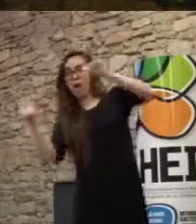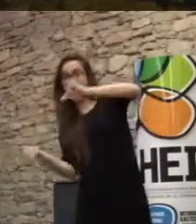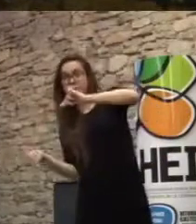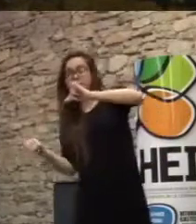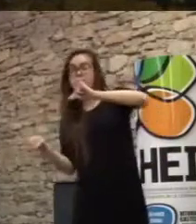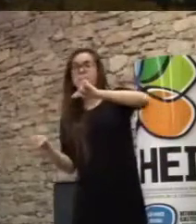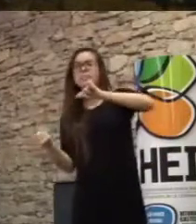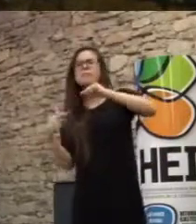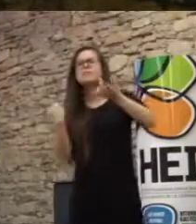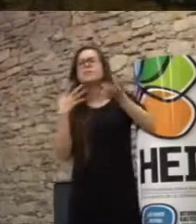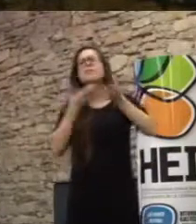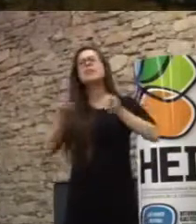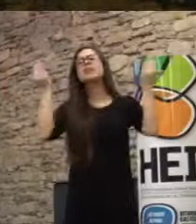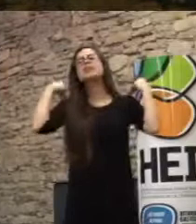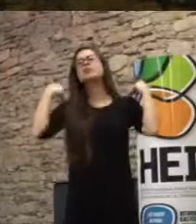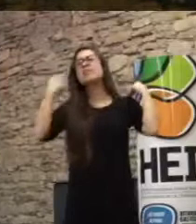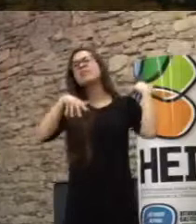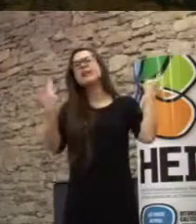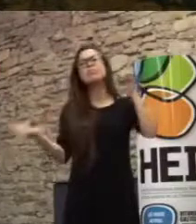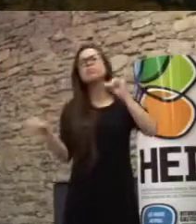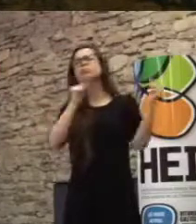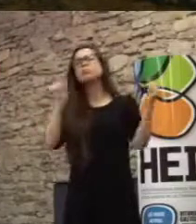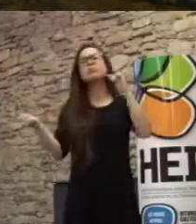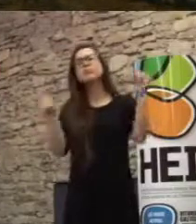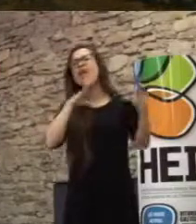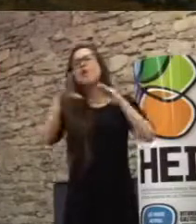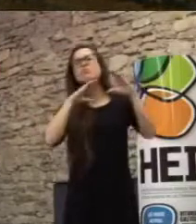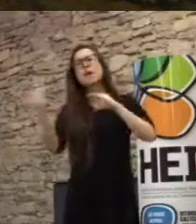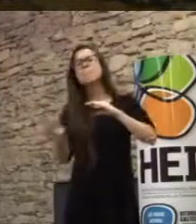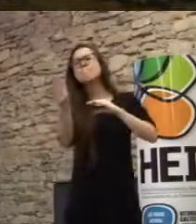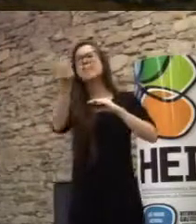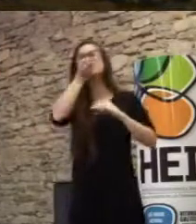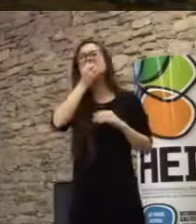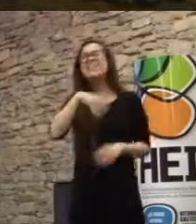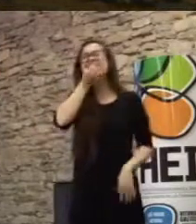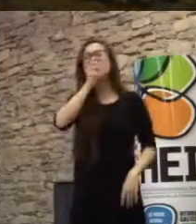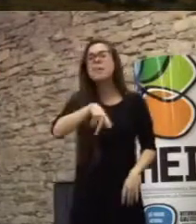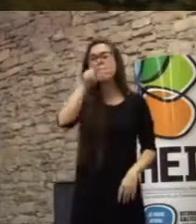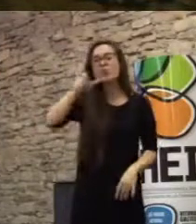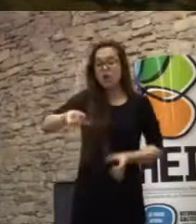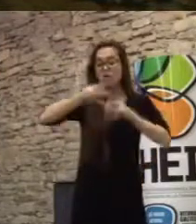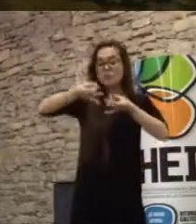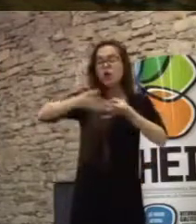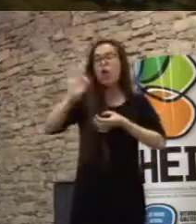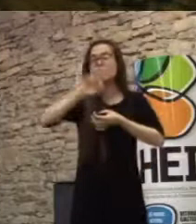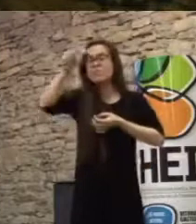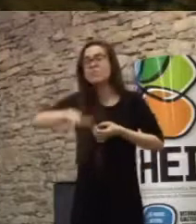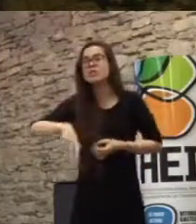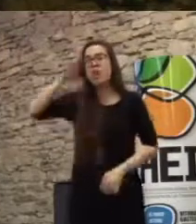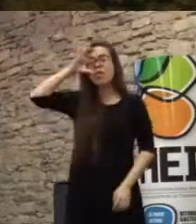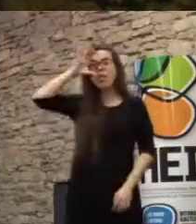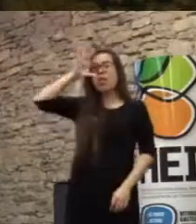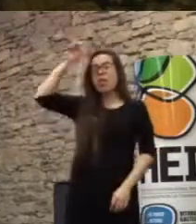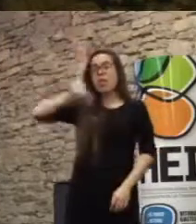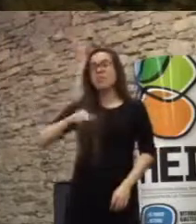responsable de que esto funcione que es el responsable de que la comunicación funcione es el que lanza el mensaje es el que lo escucha son los dos vamos a ver